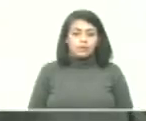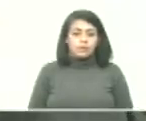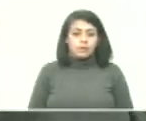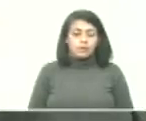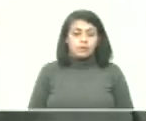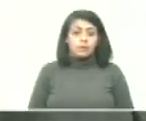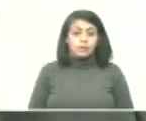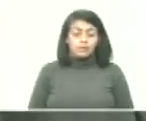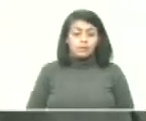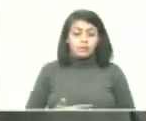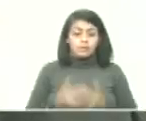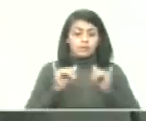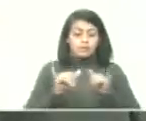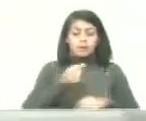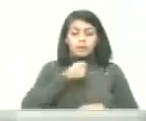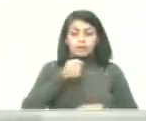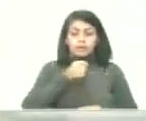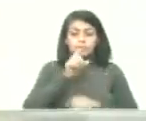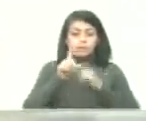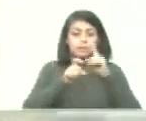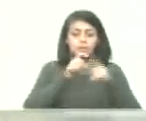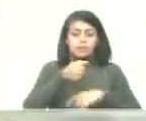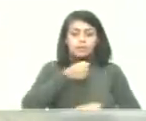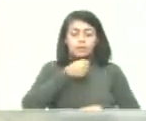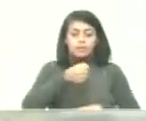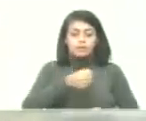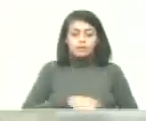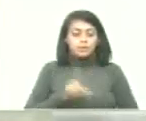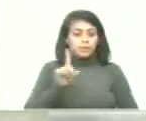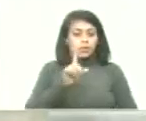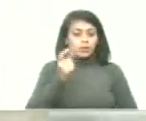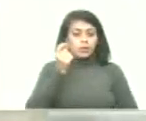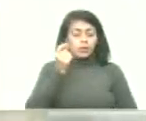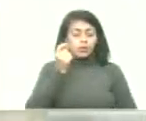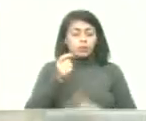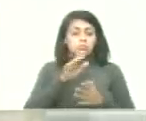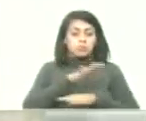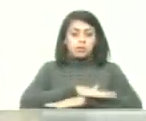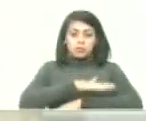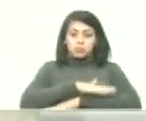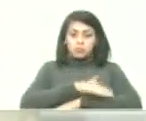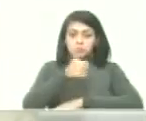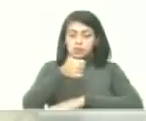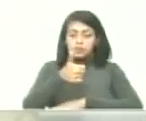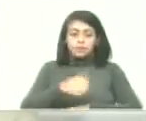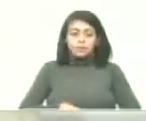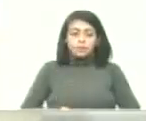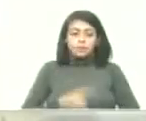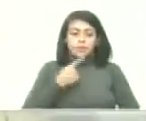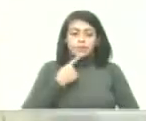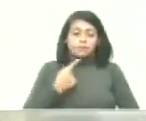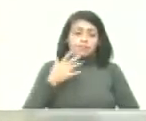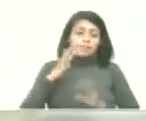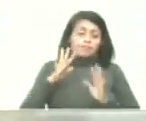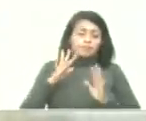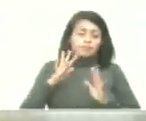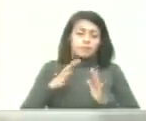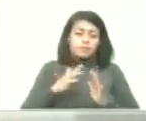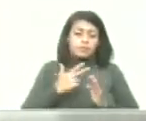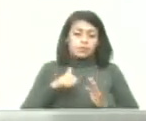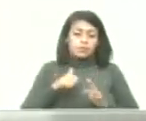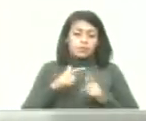Si hasta el mismo entrevistado, que no es ningún pan de Dios, decía, no, bueno, es que eso no